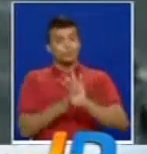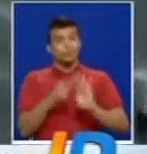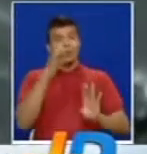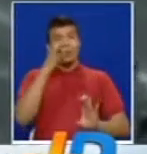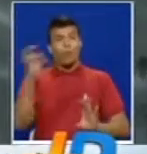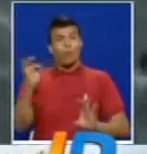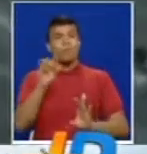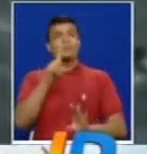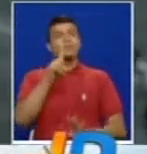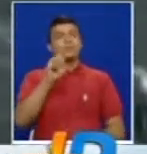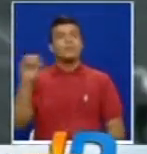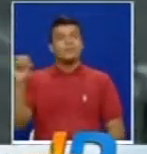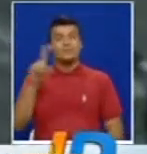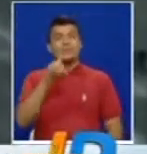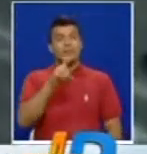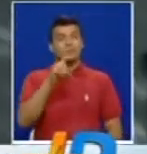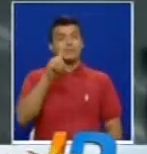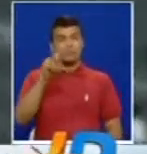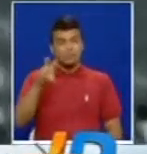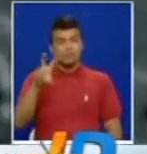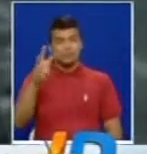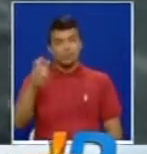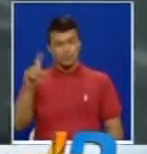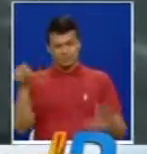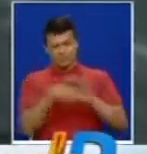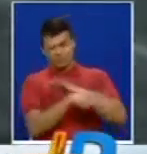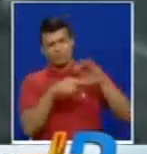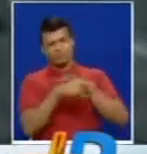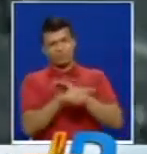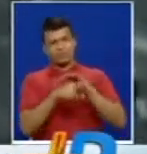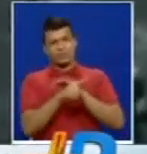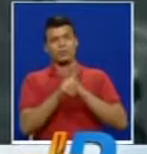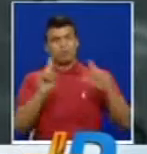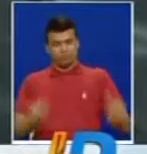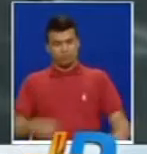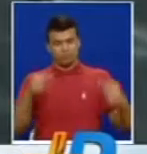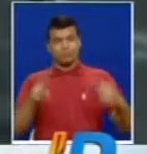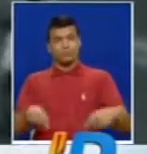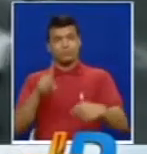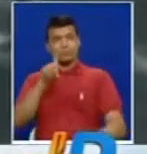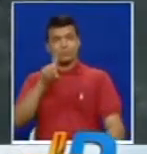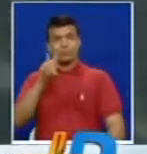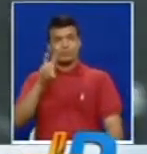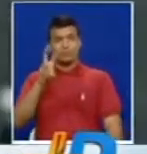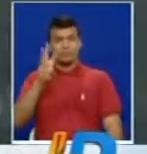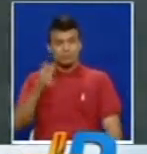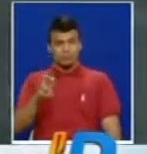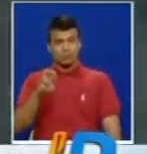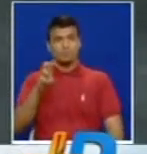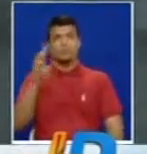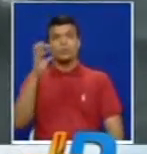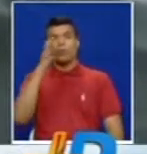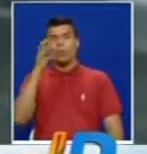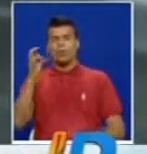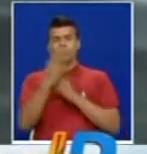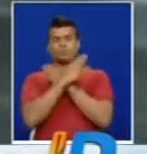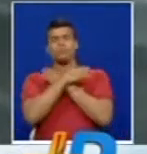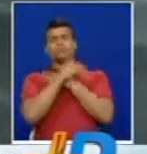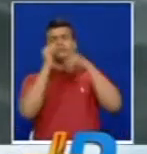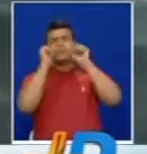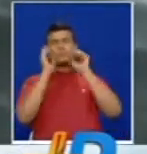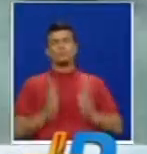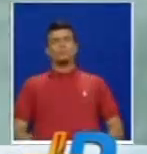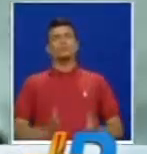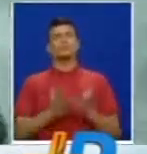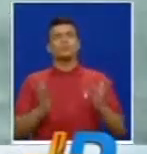anotó 679 goles en 678 partidos oficiales. Los restos mortales del jugador serán trasladados esta